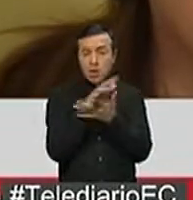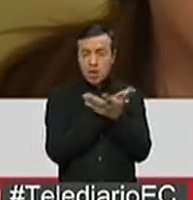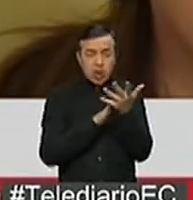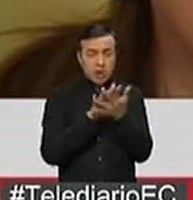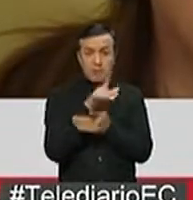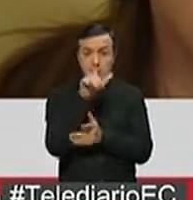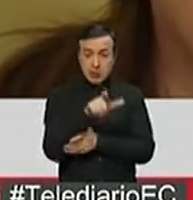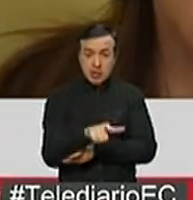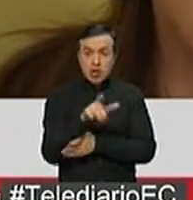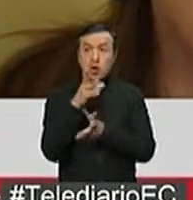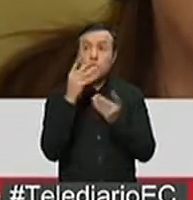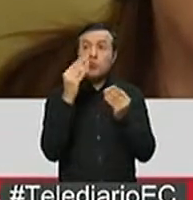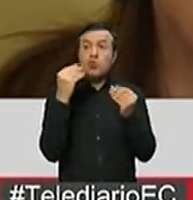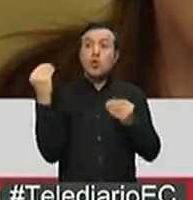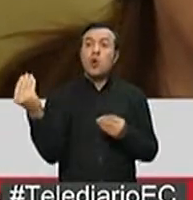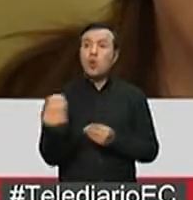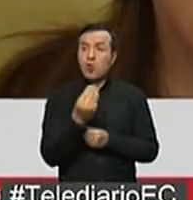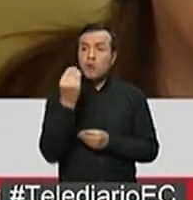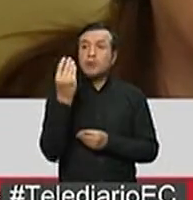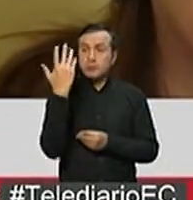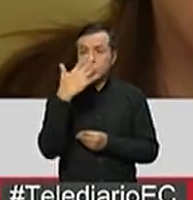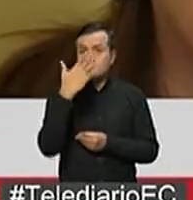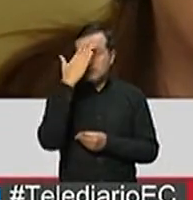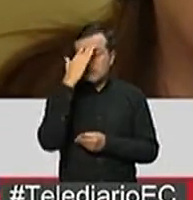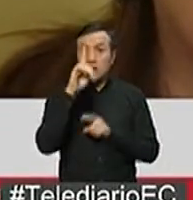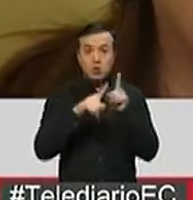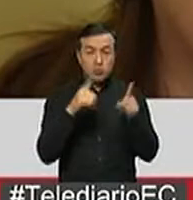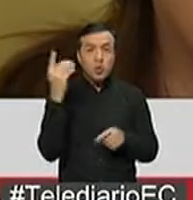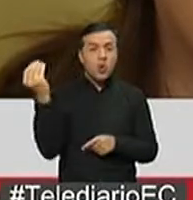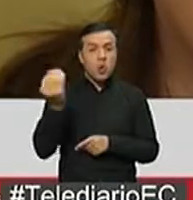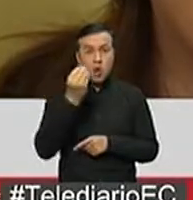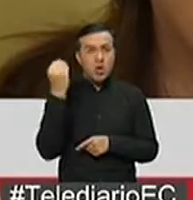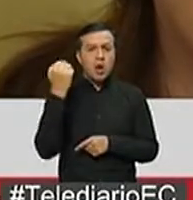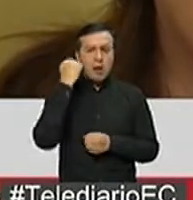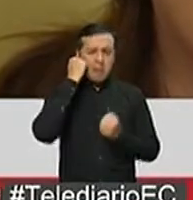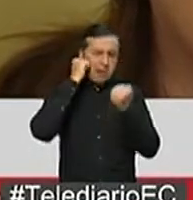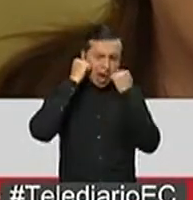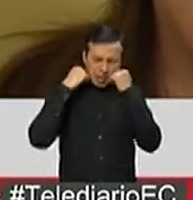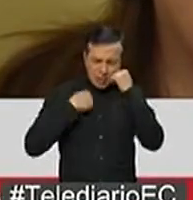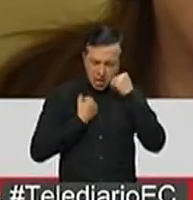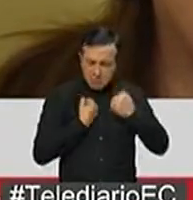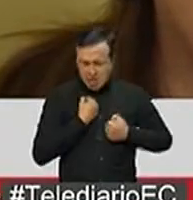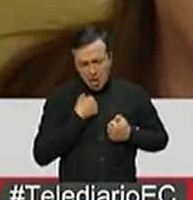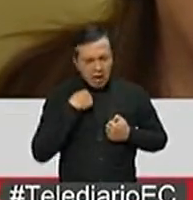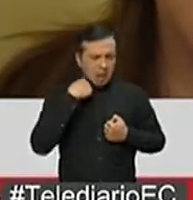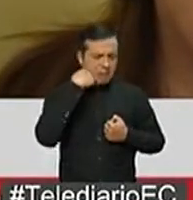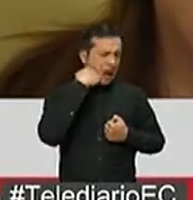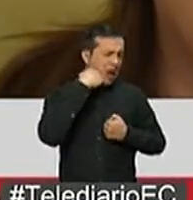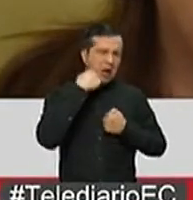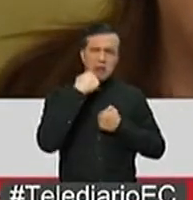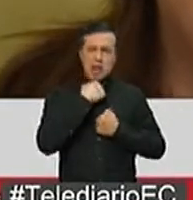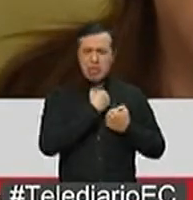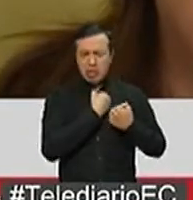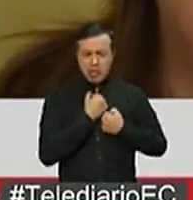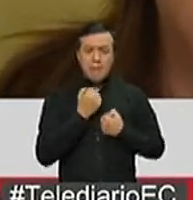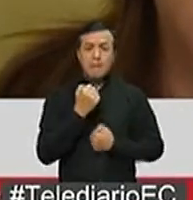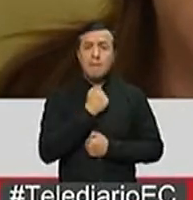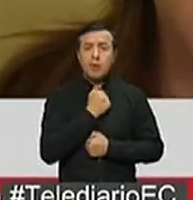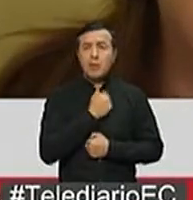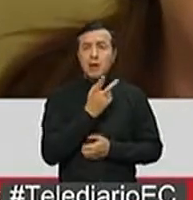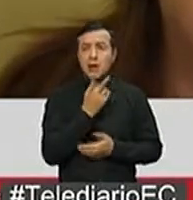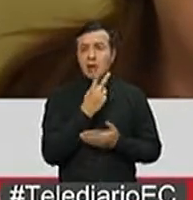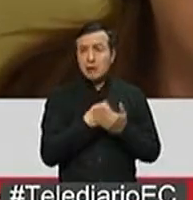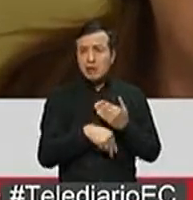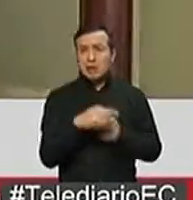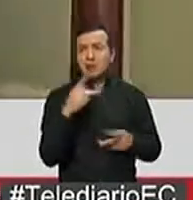esas personas muchos jóvenes tengo conocimiento que fueron golpeados, y lastimosamente nuestra Gaby sufrió